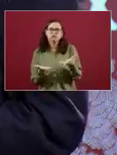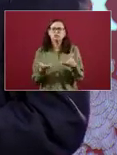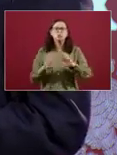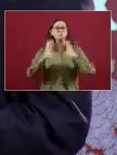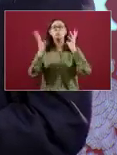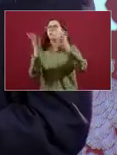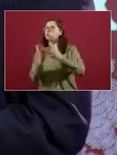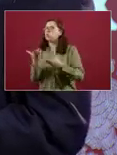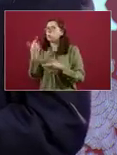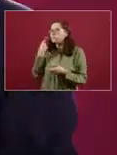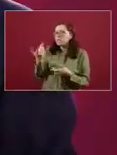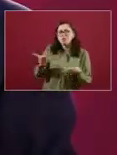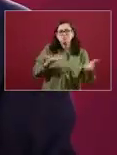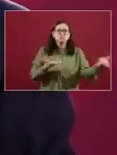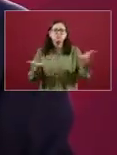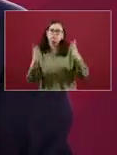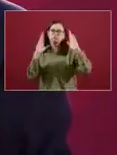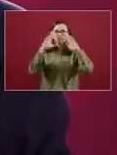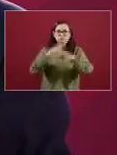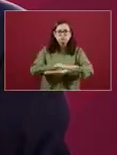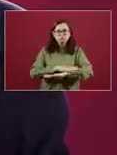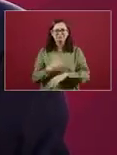mundo.